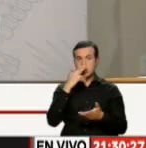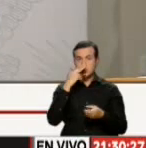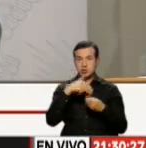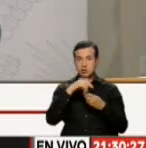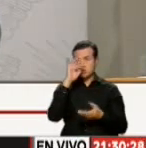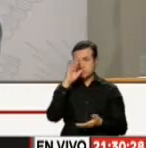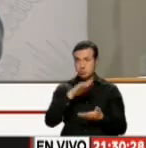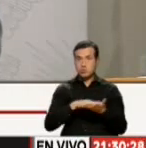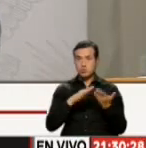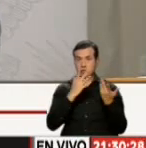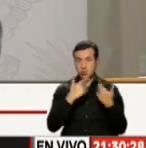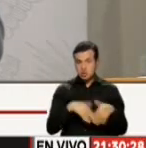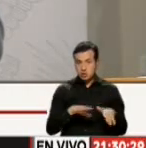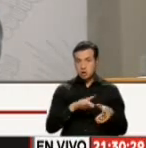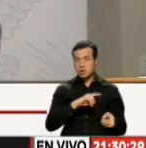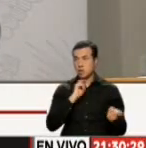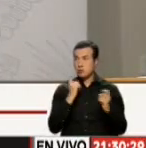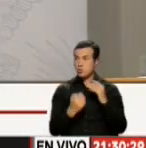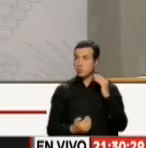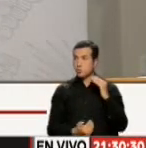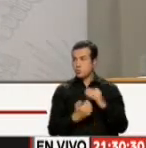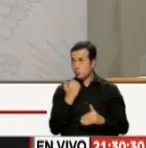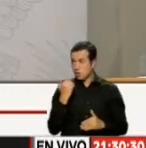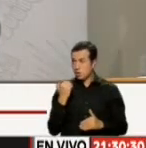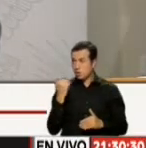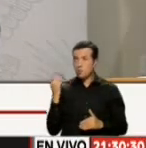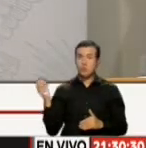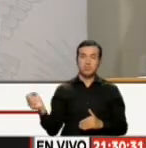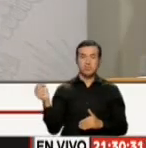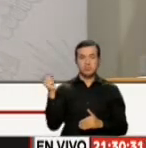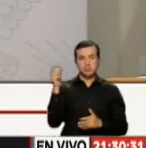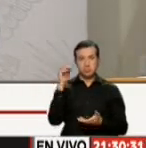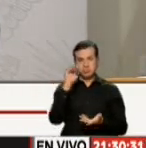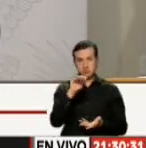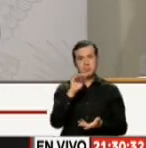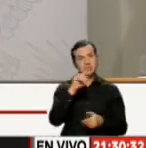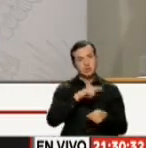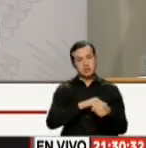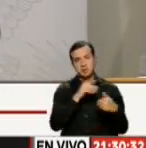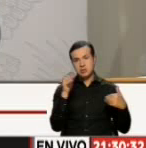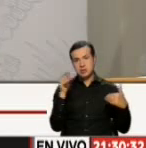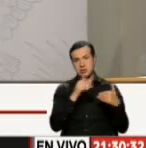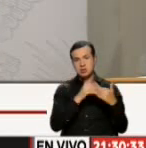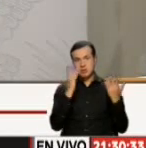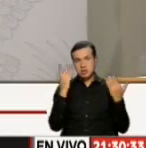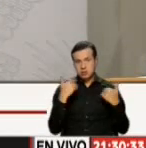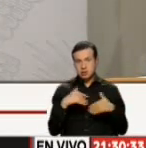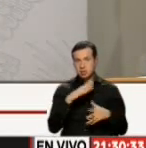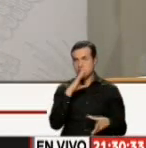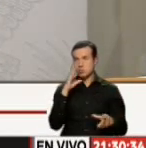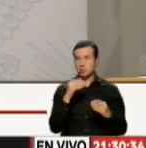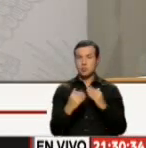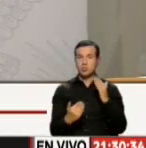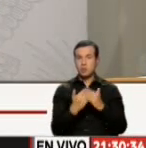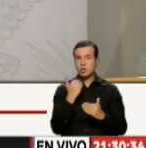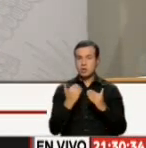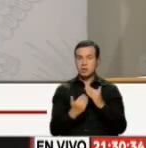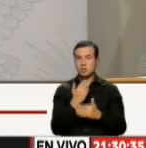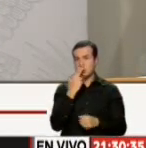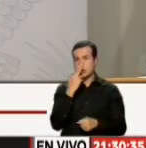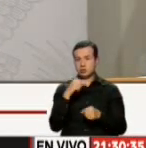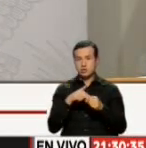gasolineras, en las mangueras, en los tubos, pero eso toma un poco tiempo hasta que vaya llegando el